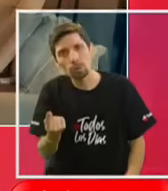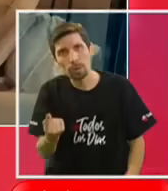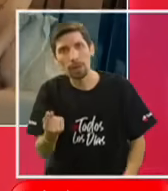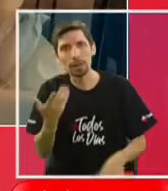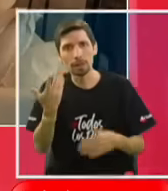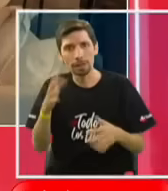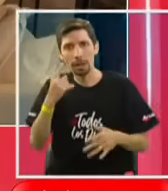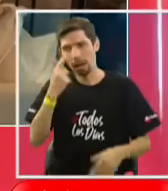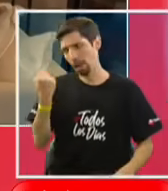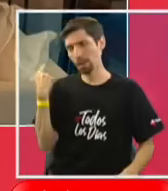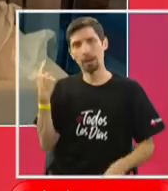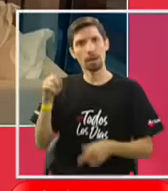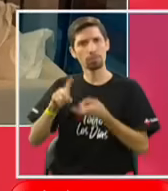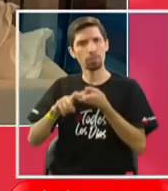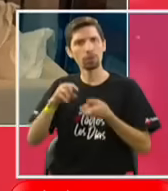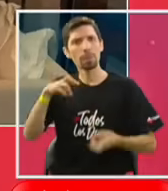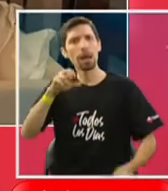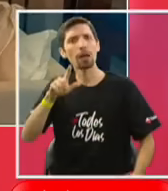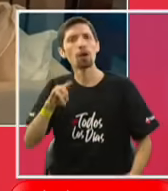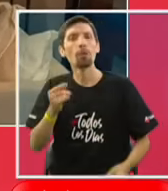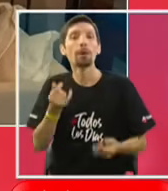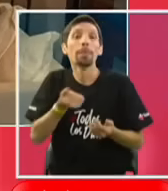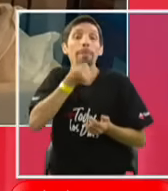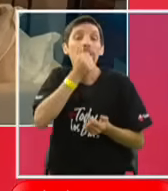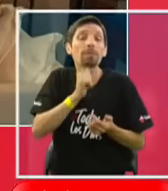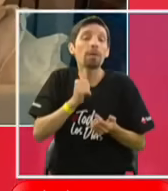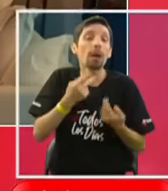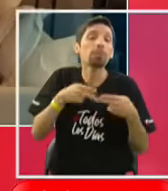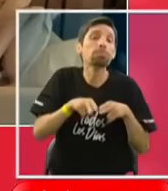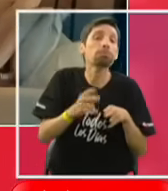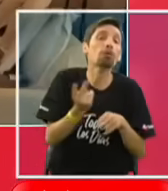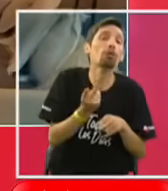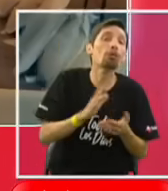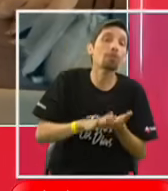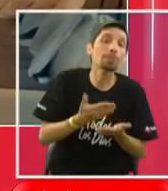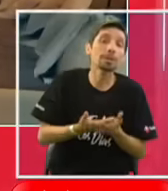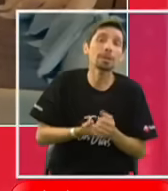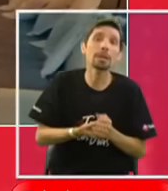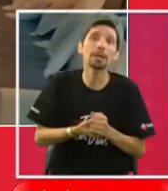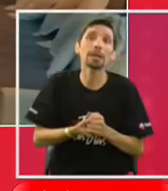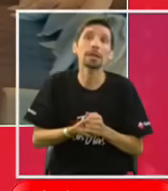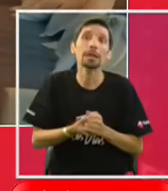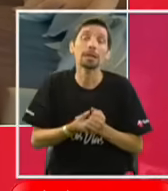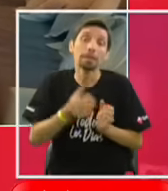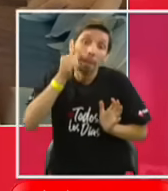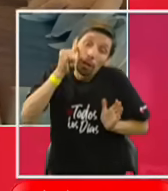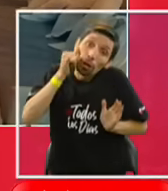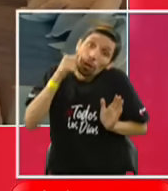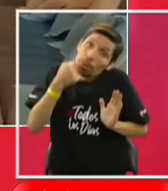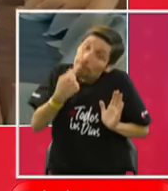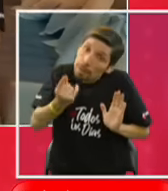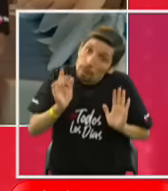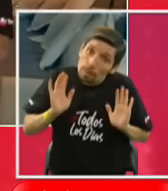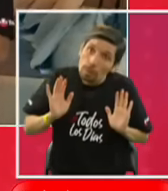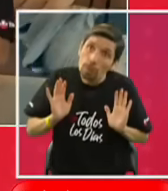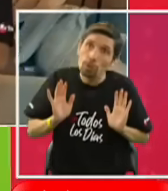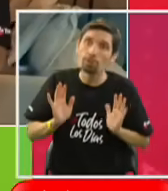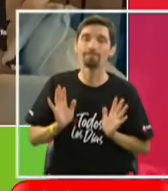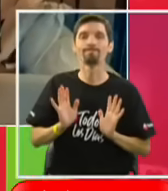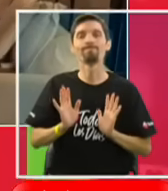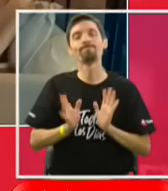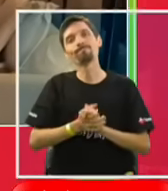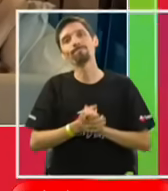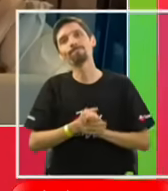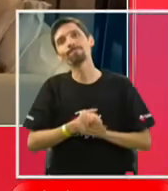veo a la paloma. ¿Cómo el tema de la intimidad con esta cuarentena? Perdona que me meta. Bueno, ahí